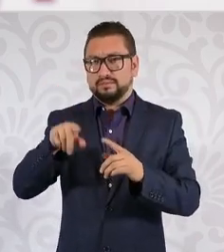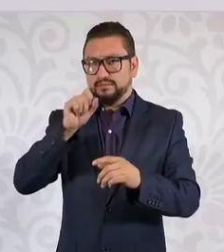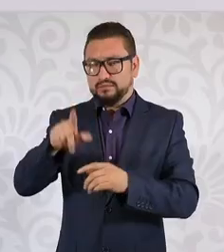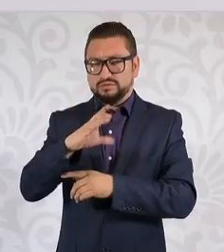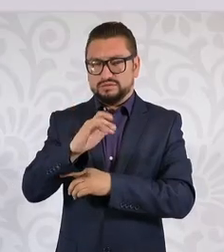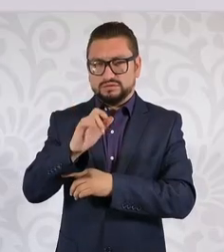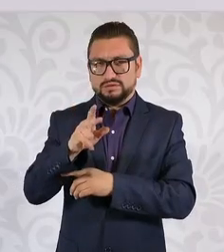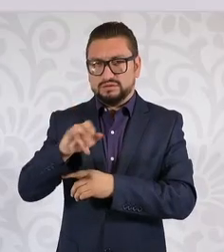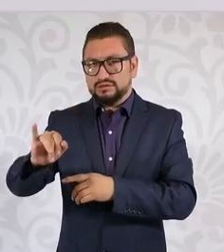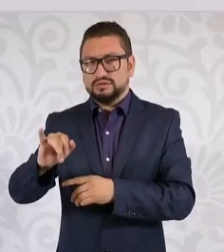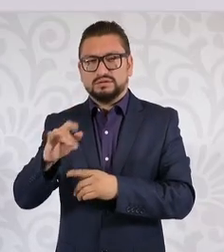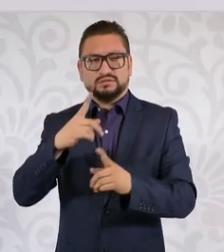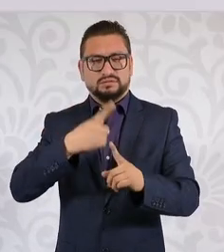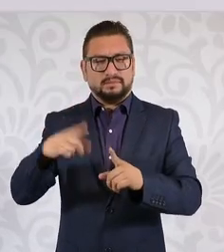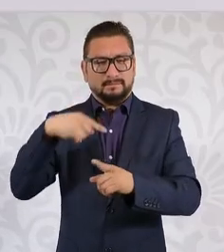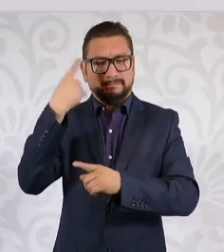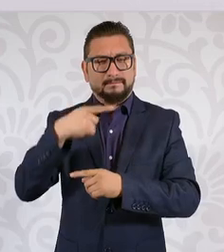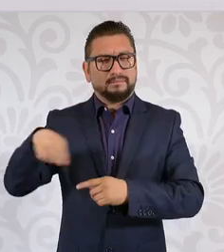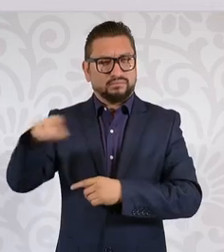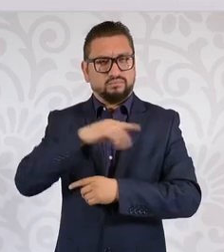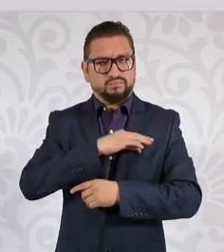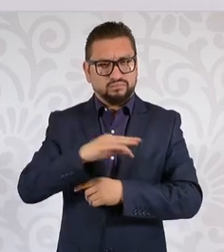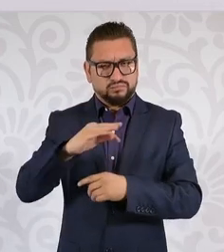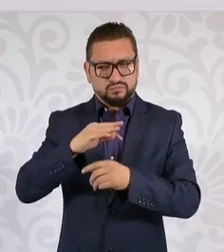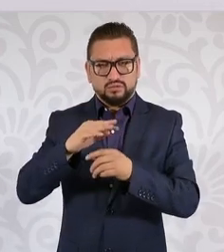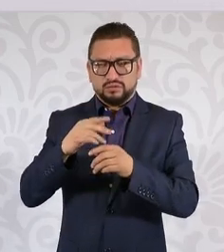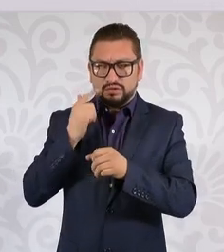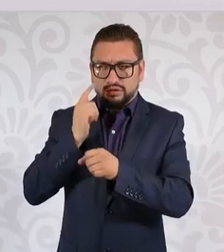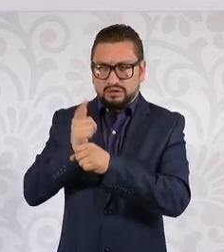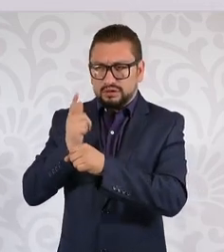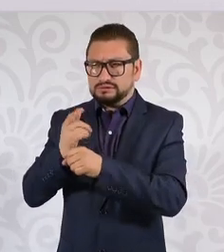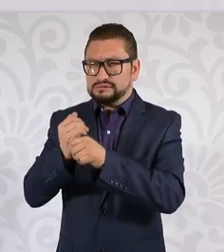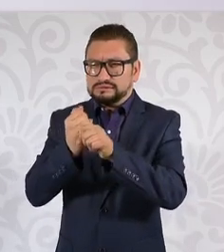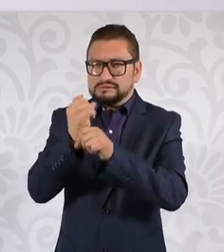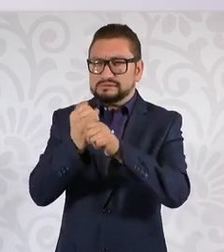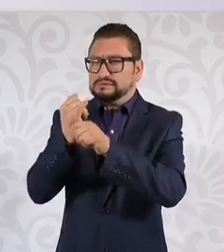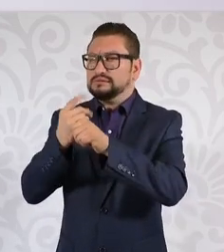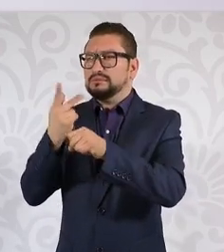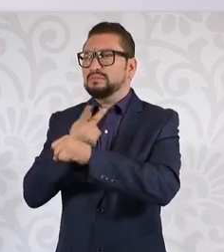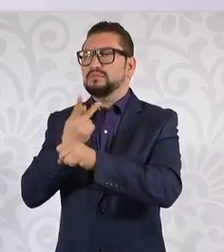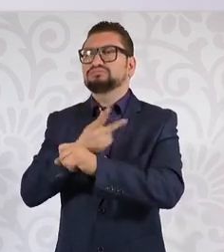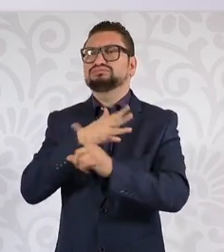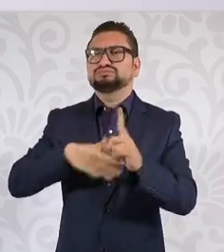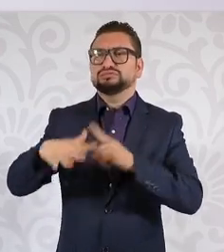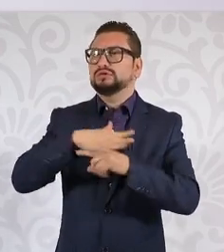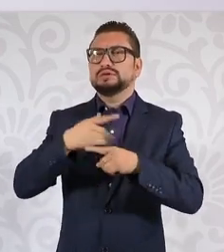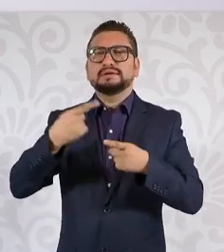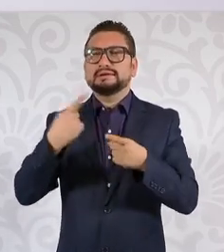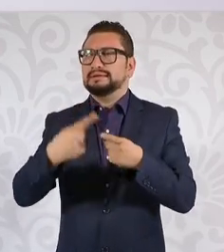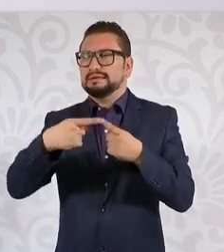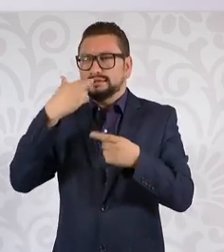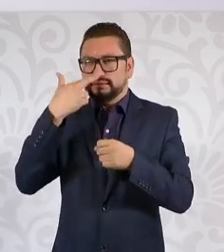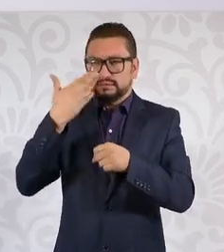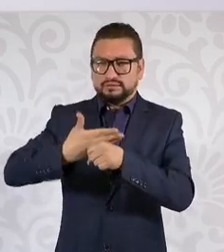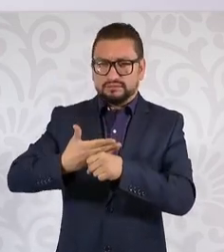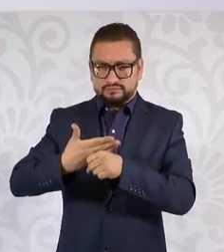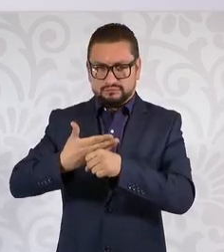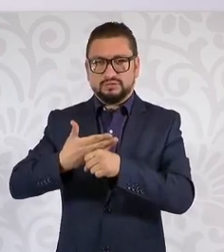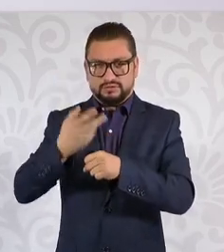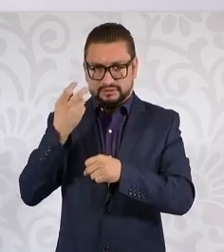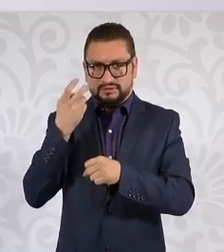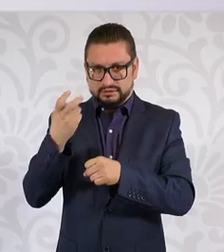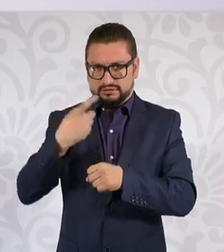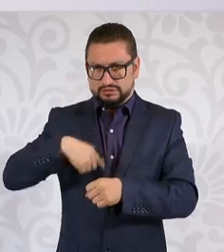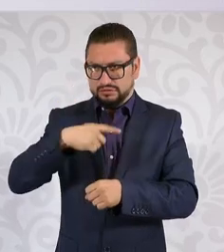CNI, para poder saber qué pasó, quiénes son los responsables y hacer